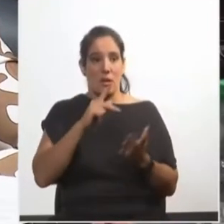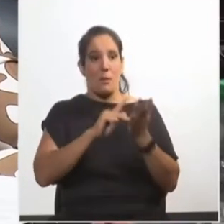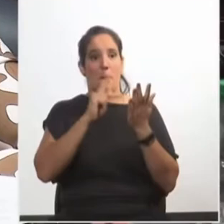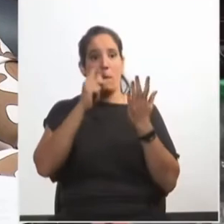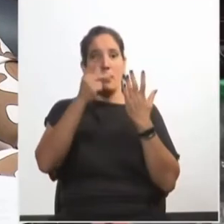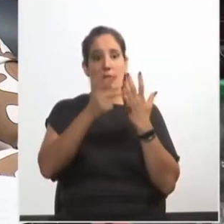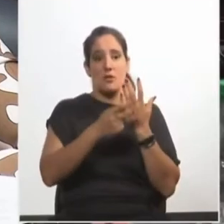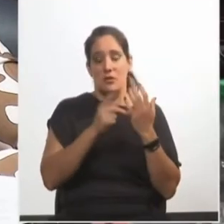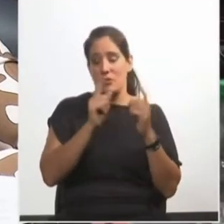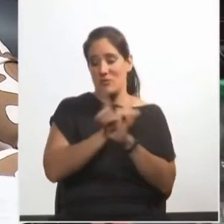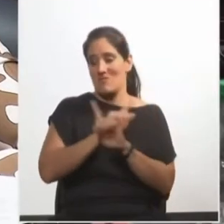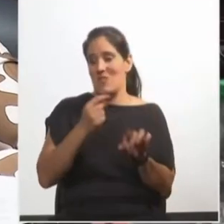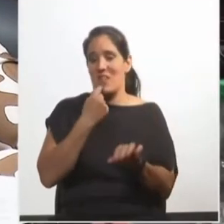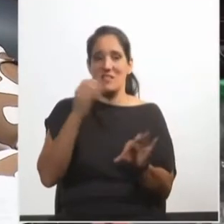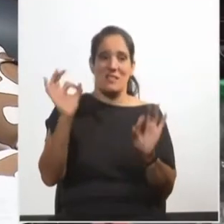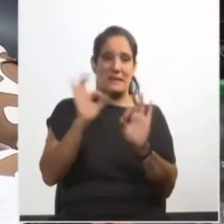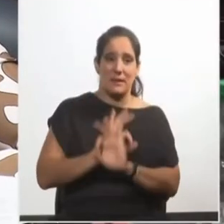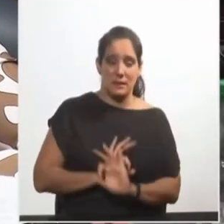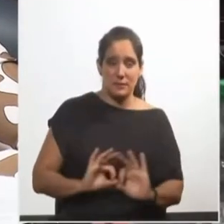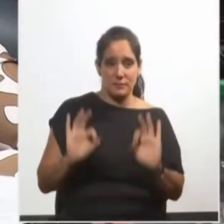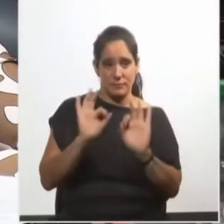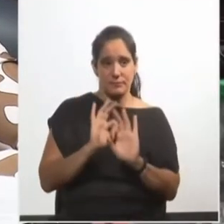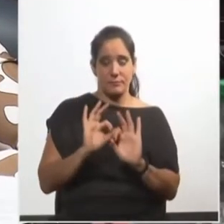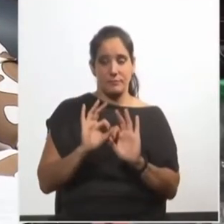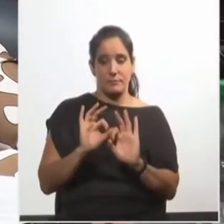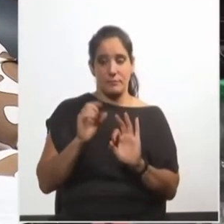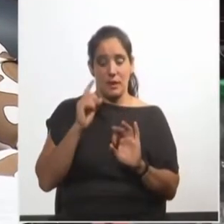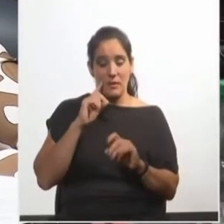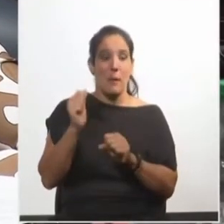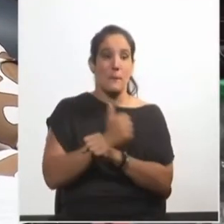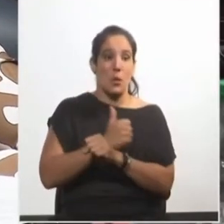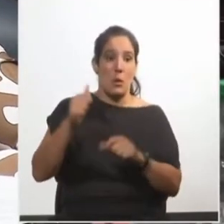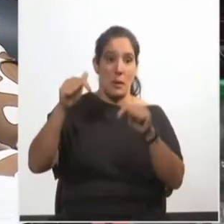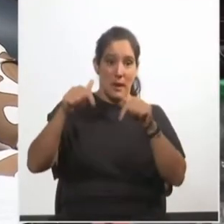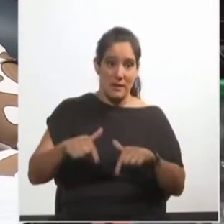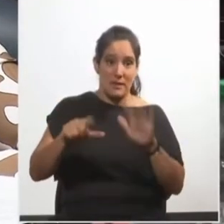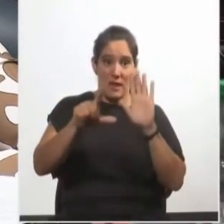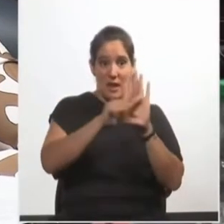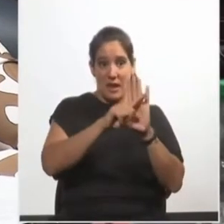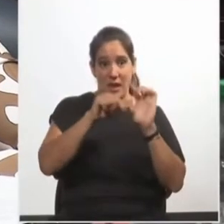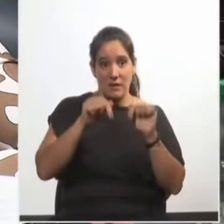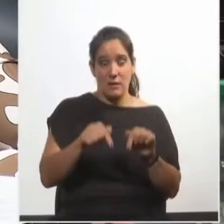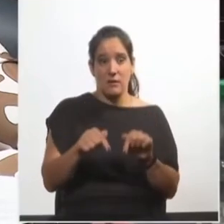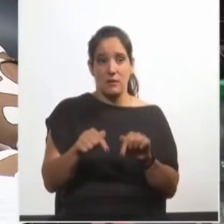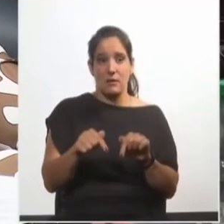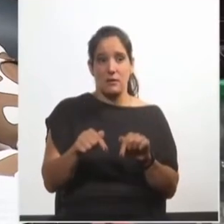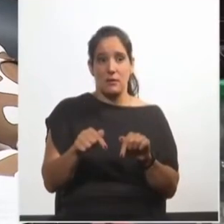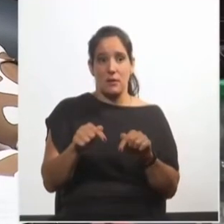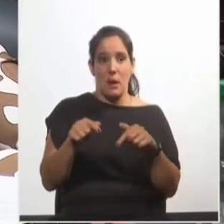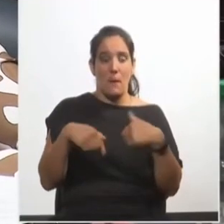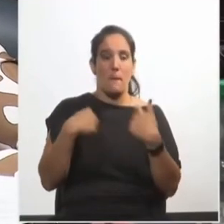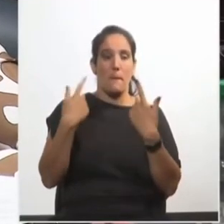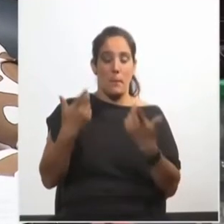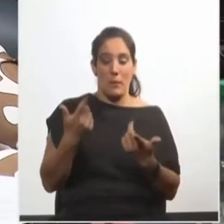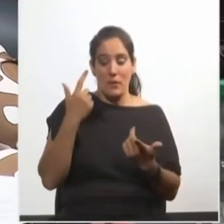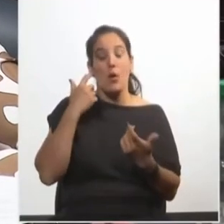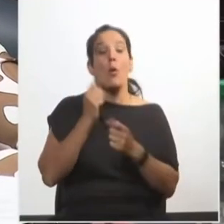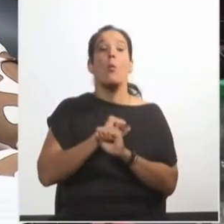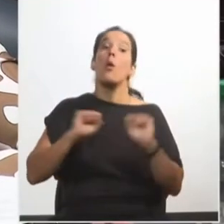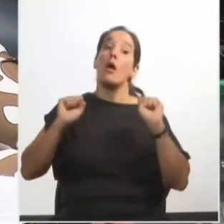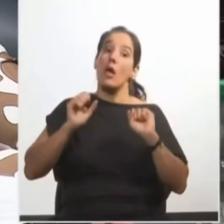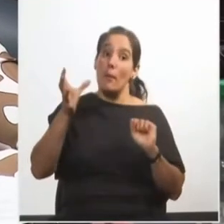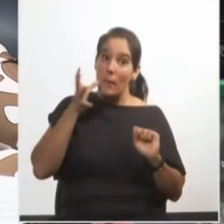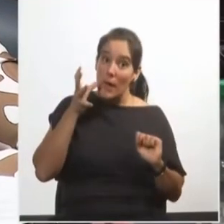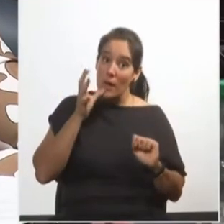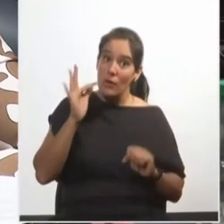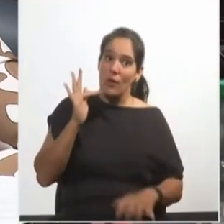gobierno no atiende estas situaciones y de aprobarse este proyecto va a existir el riesgo de